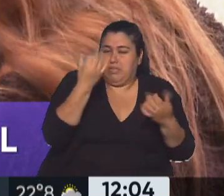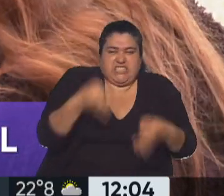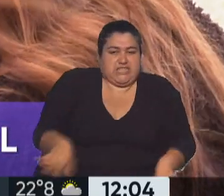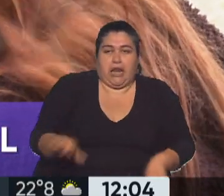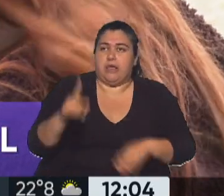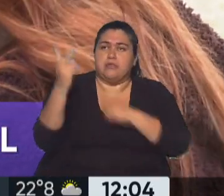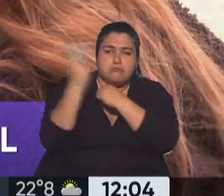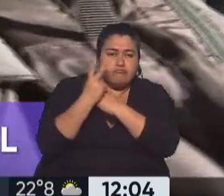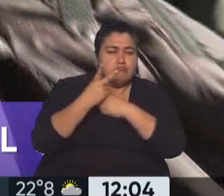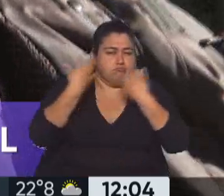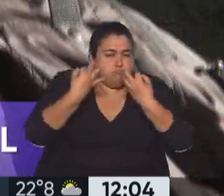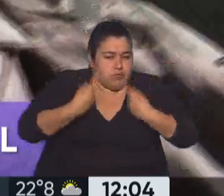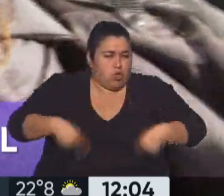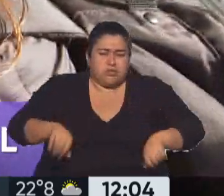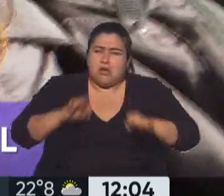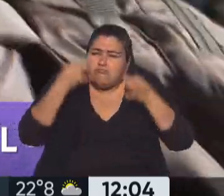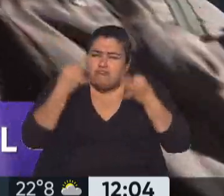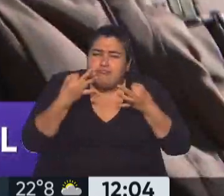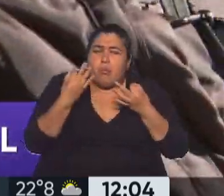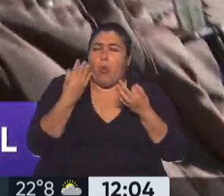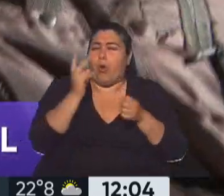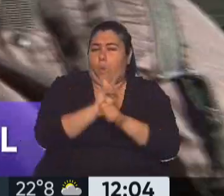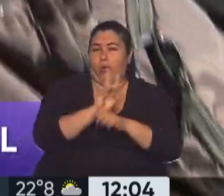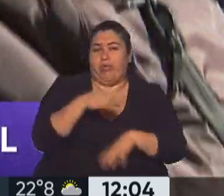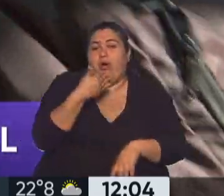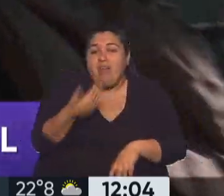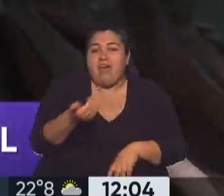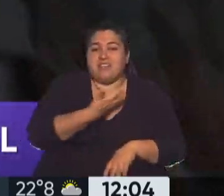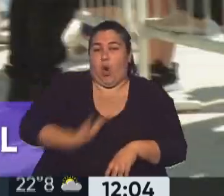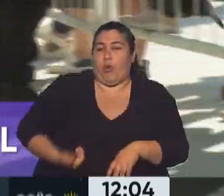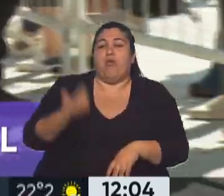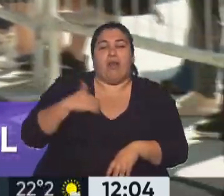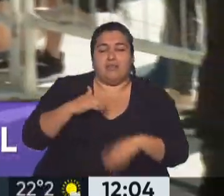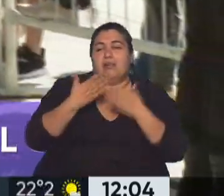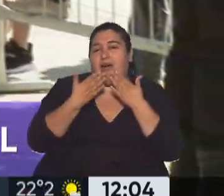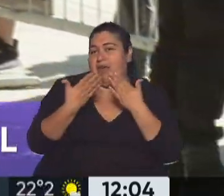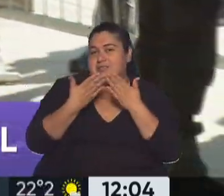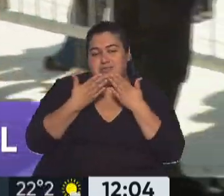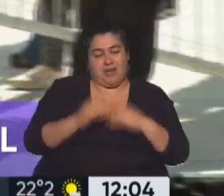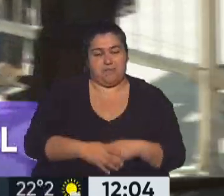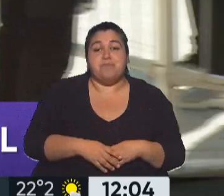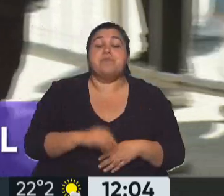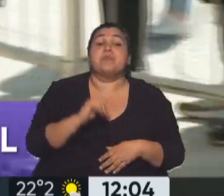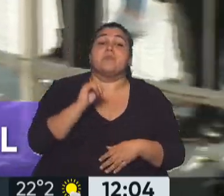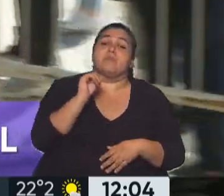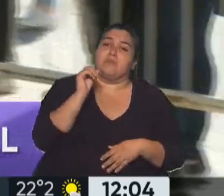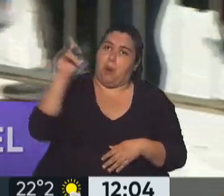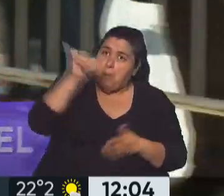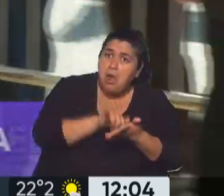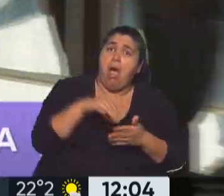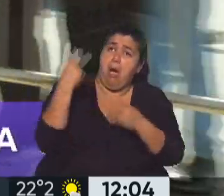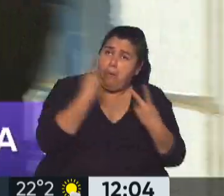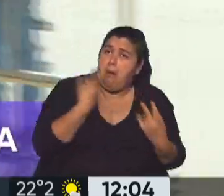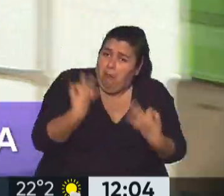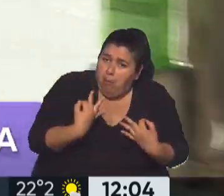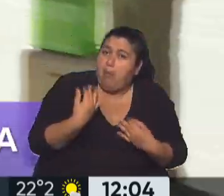¿Fueron cuidados? ¿Fueron bien? Absolutamente, muy bien cuidados. ¿Agradece el Estado argentino? Se agradece. Muy bueno el viaje, muy contentas de